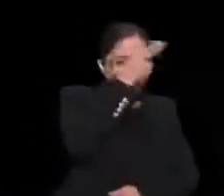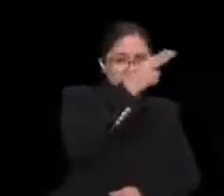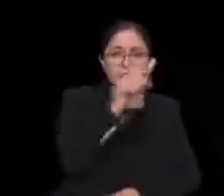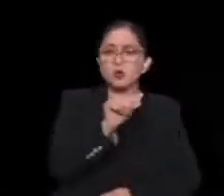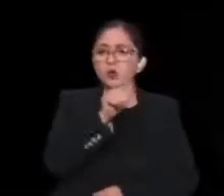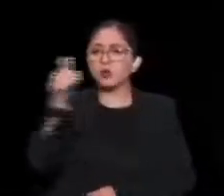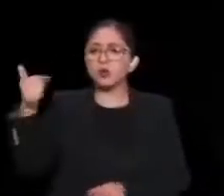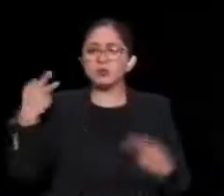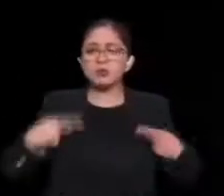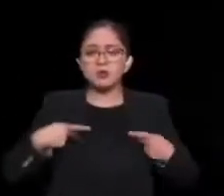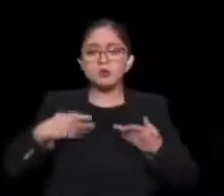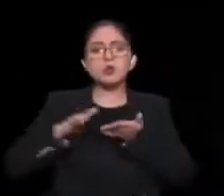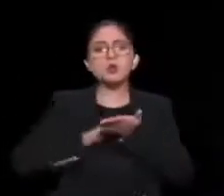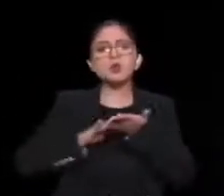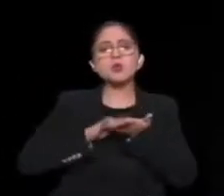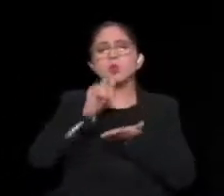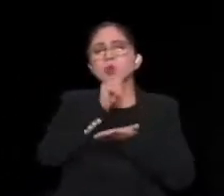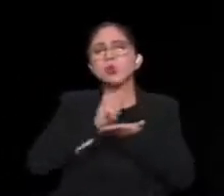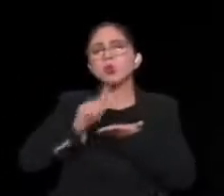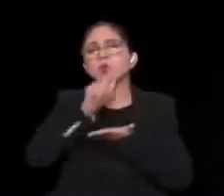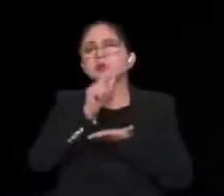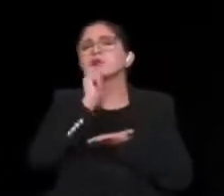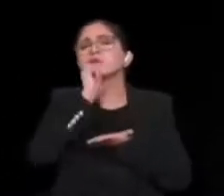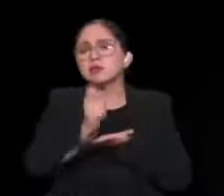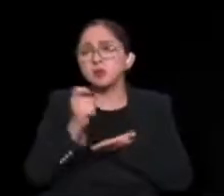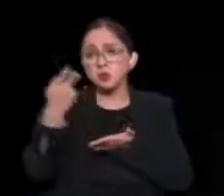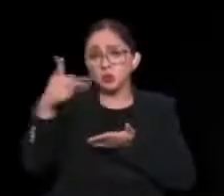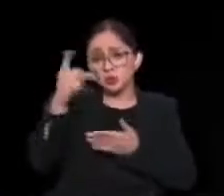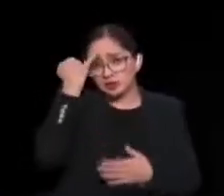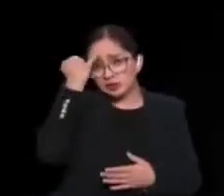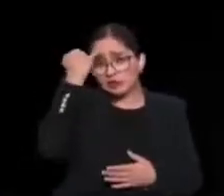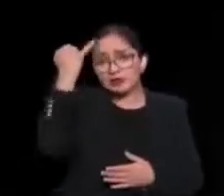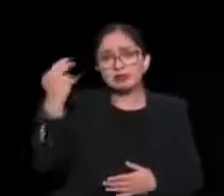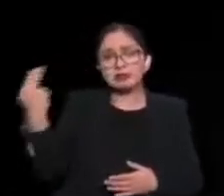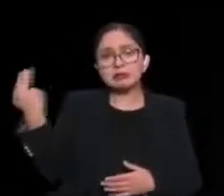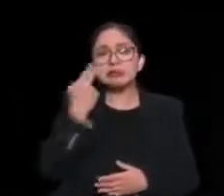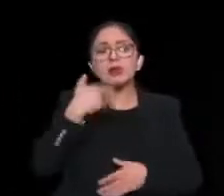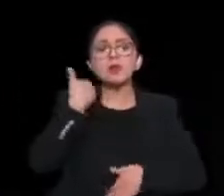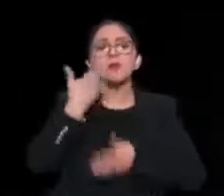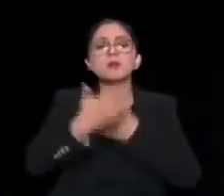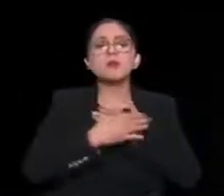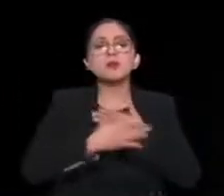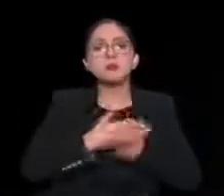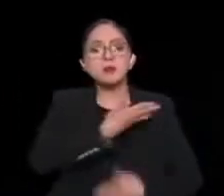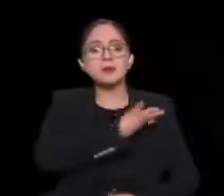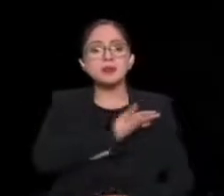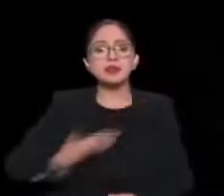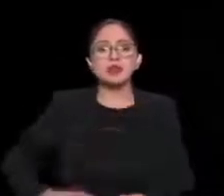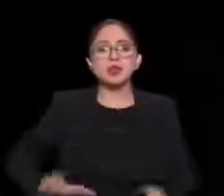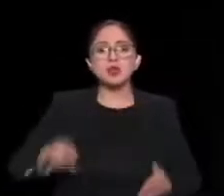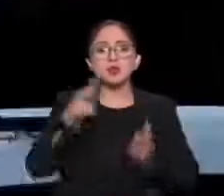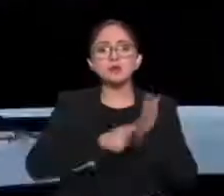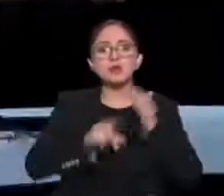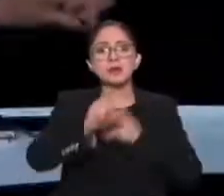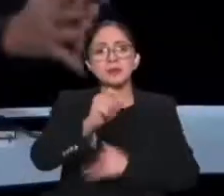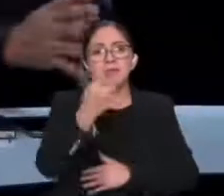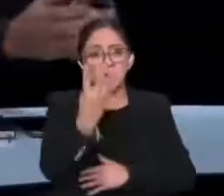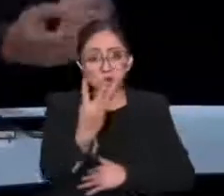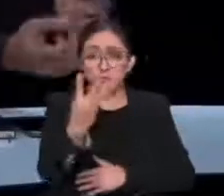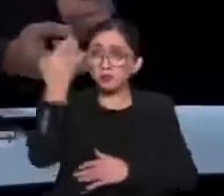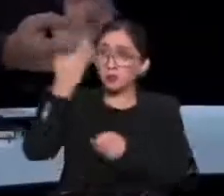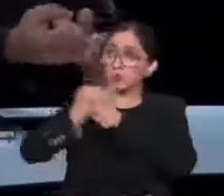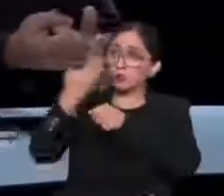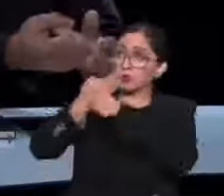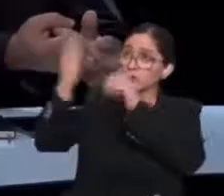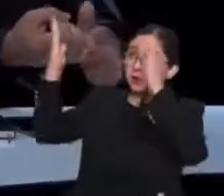tweets porque su principal pensamiento era la carrera presidencial 2024. Claro. Estaba ocurriendo el desastre, acababa de ocurrir y ya